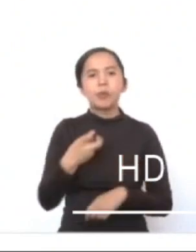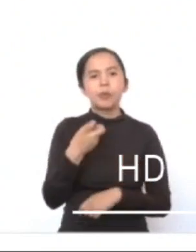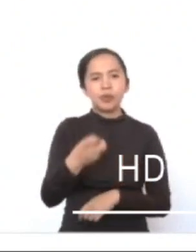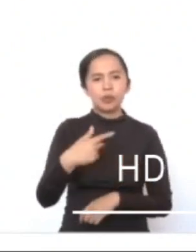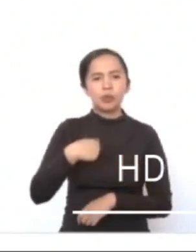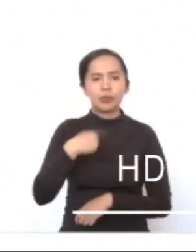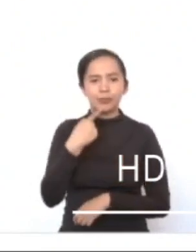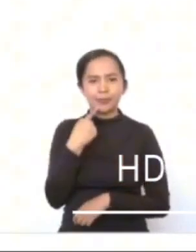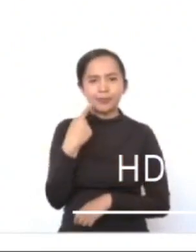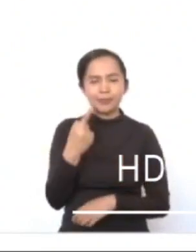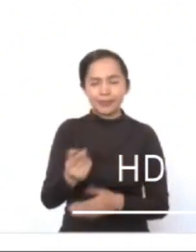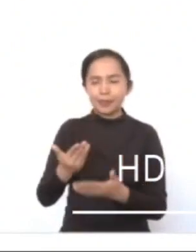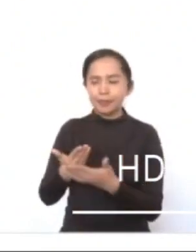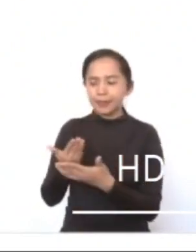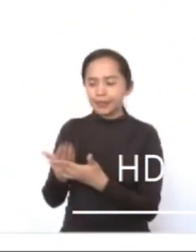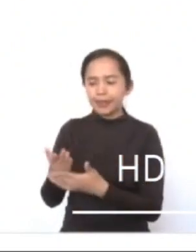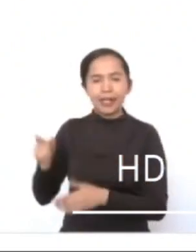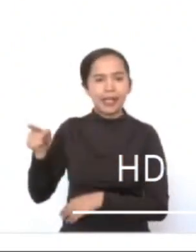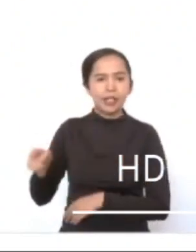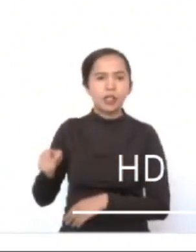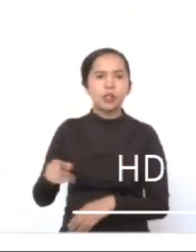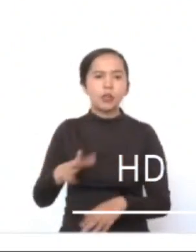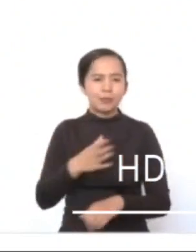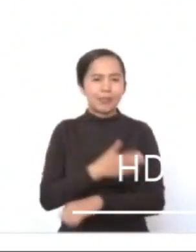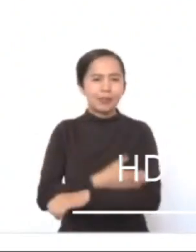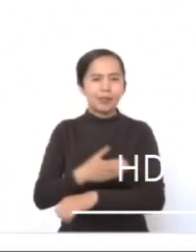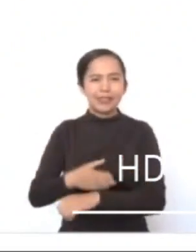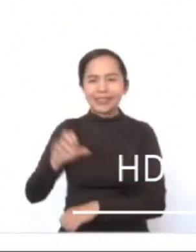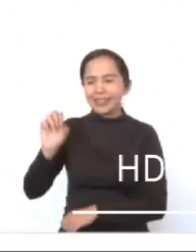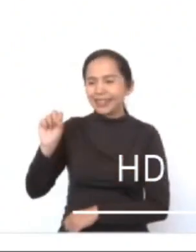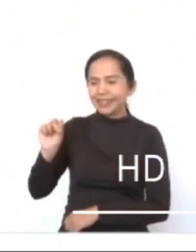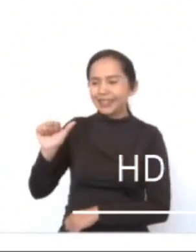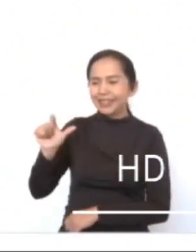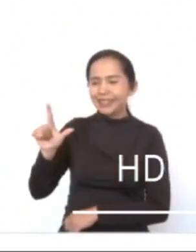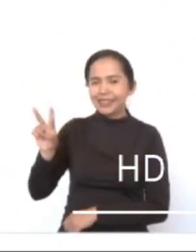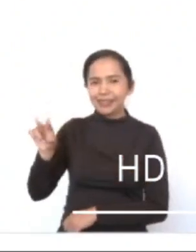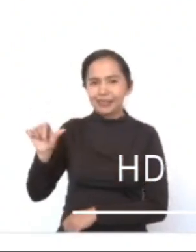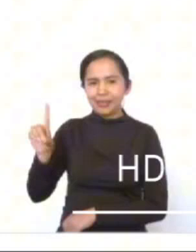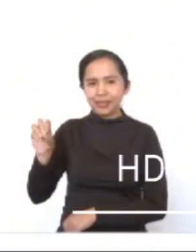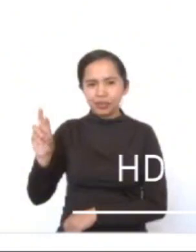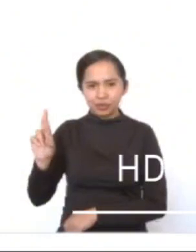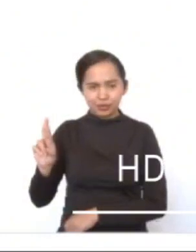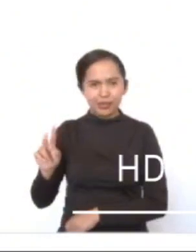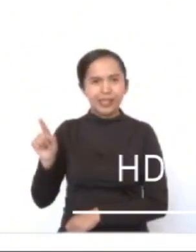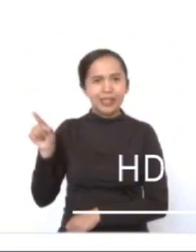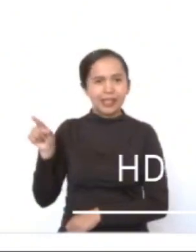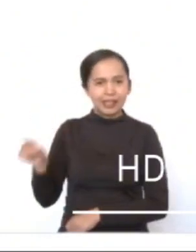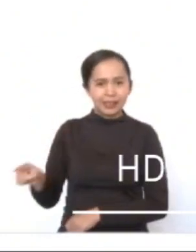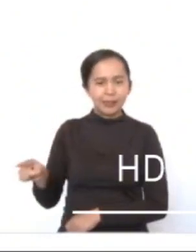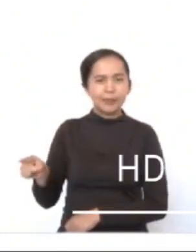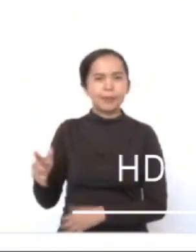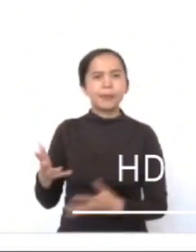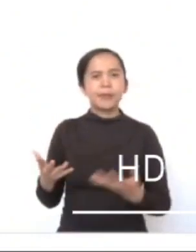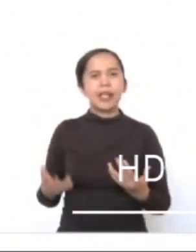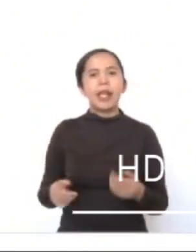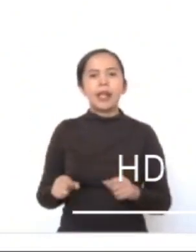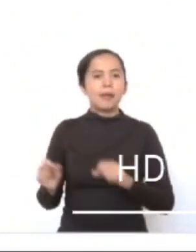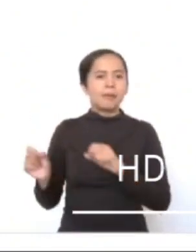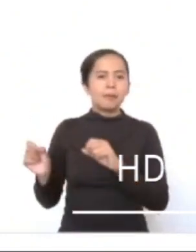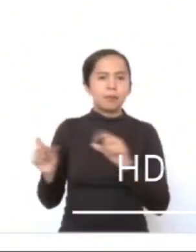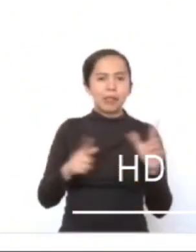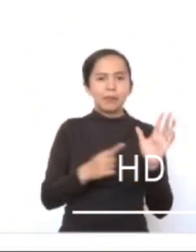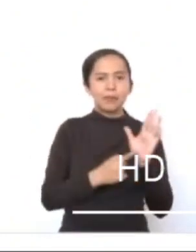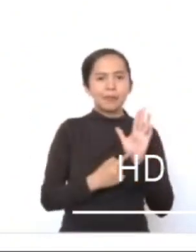voy a pedir a mi compañero querido, el doctor Salvador Guerrero, que pueda hacer ya toda la